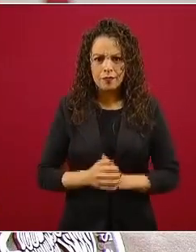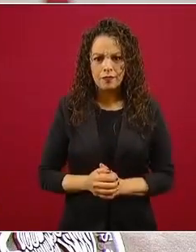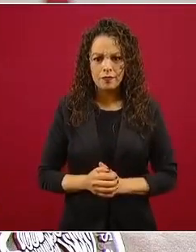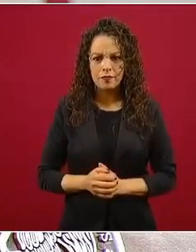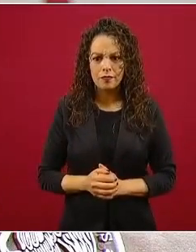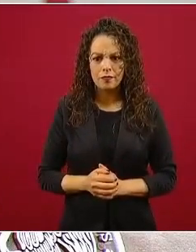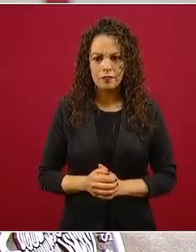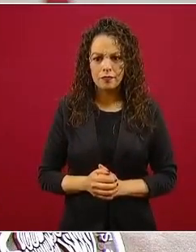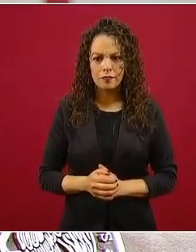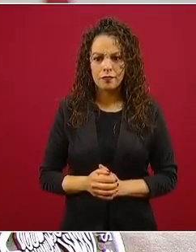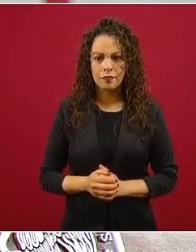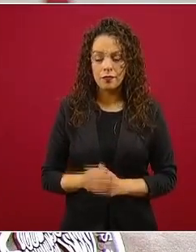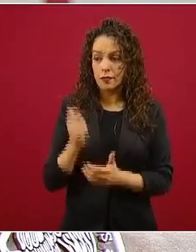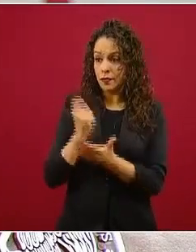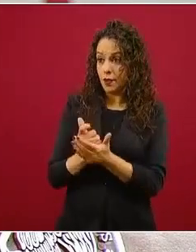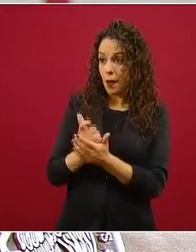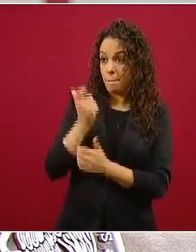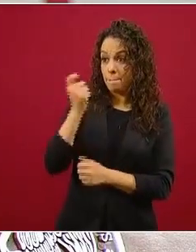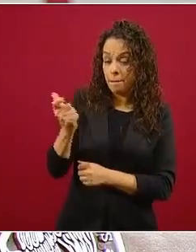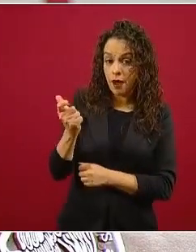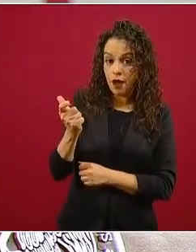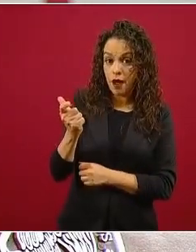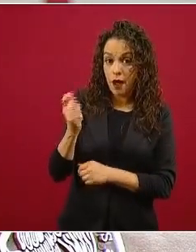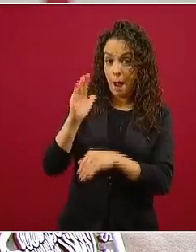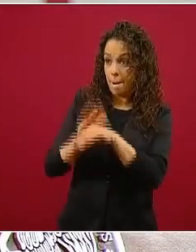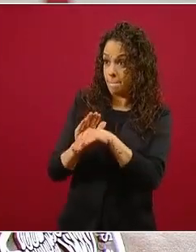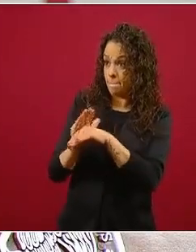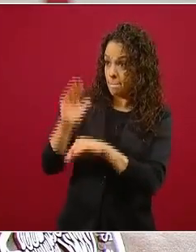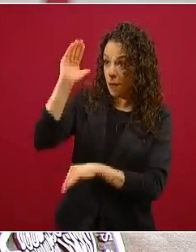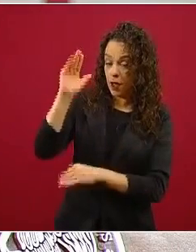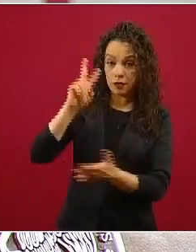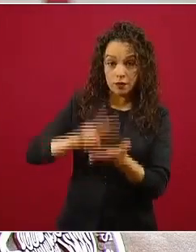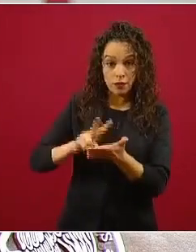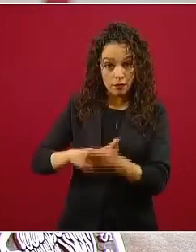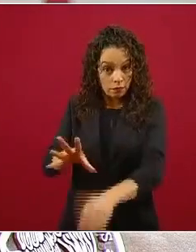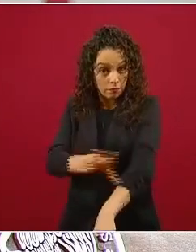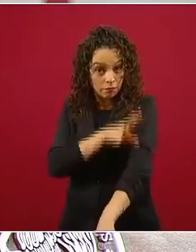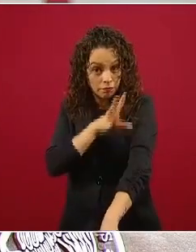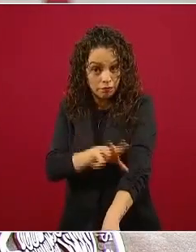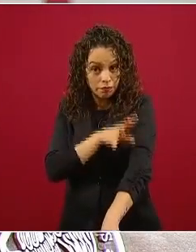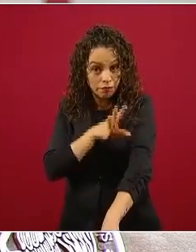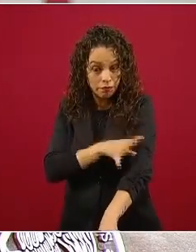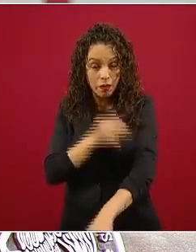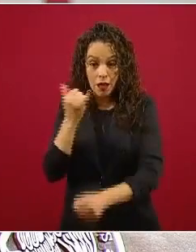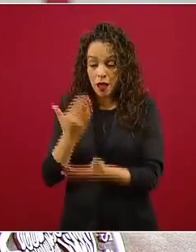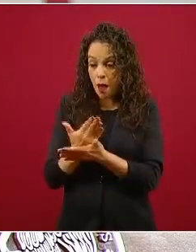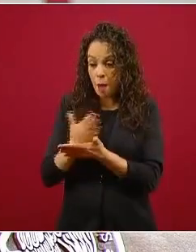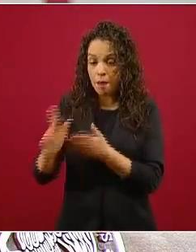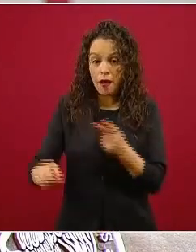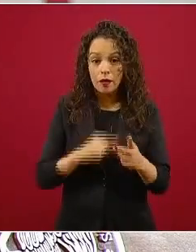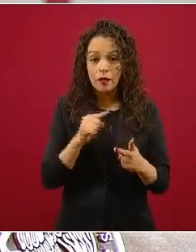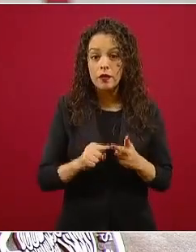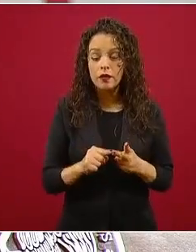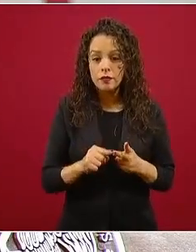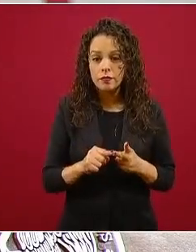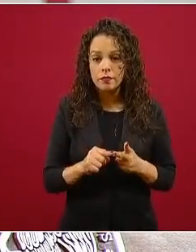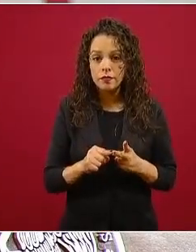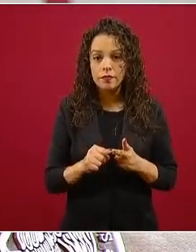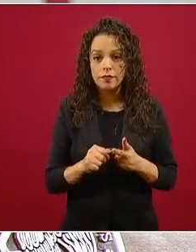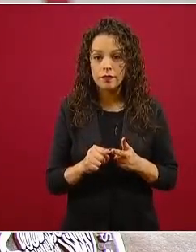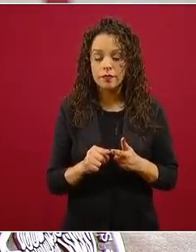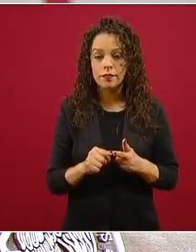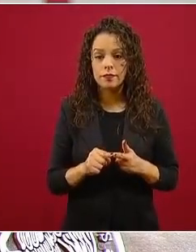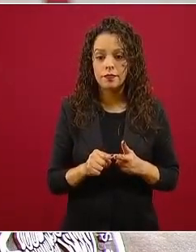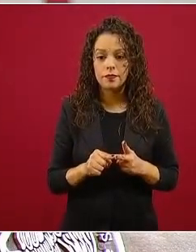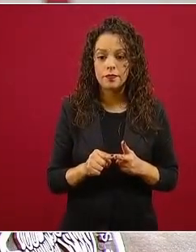Subsidio no solo por pagarles altas tarifas, subsidios también por